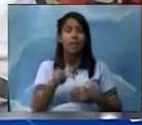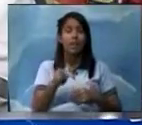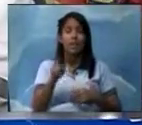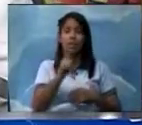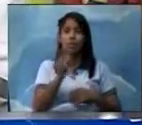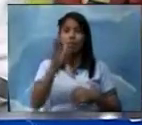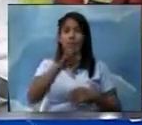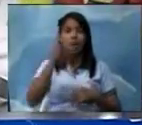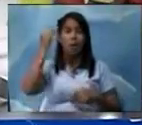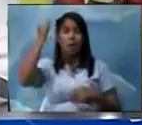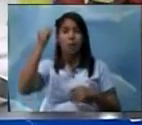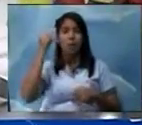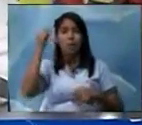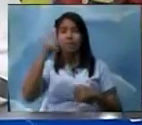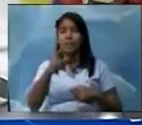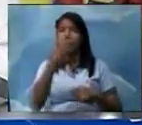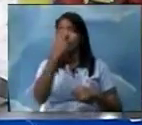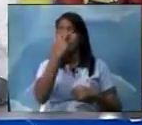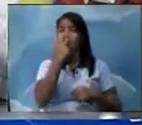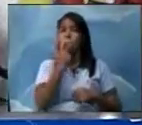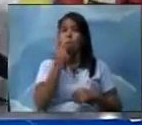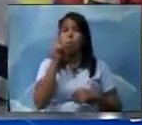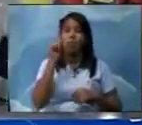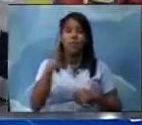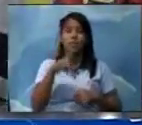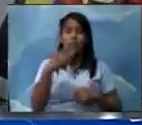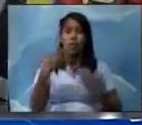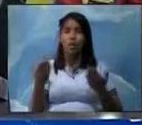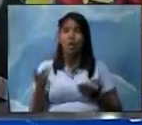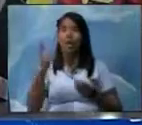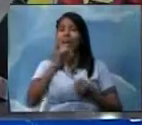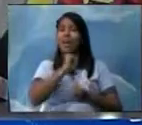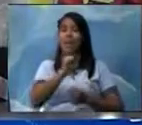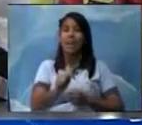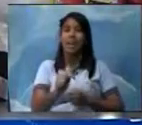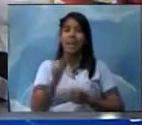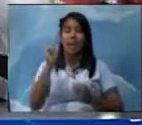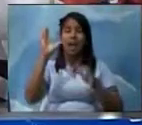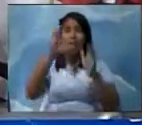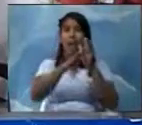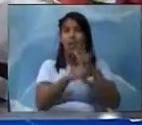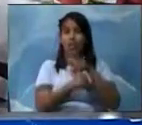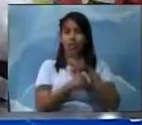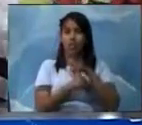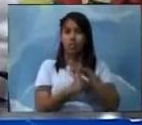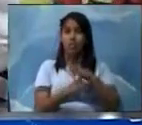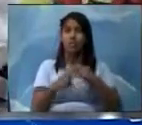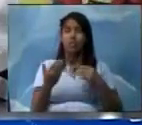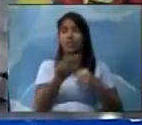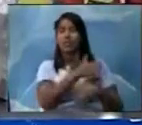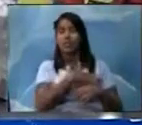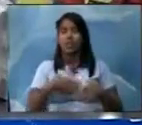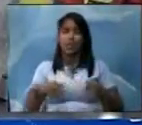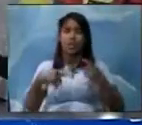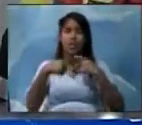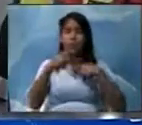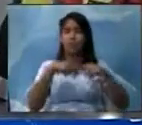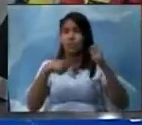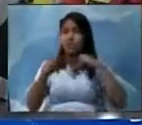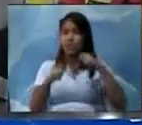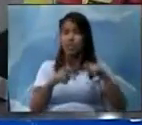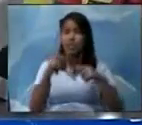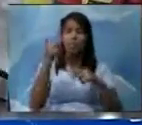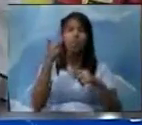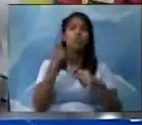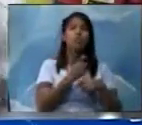no estaba pensando en los pobres sino que era ladrón y él quería vender el